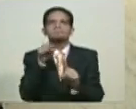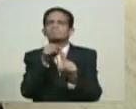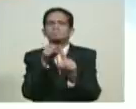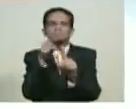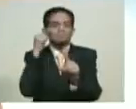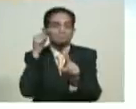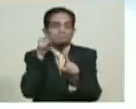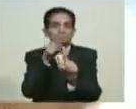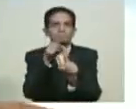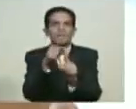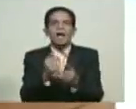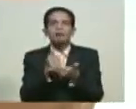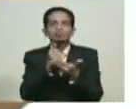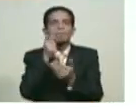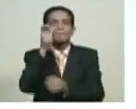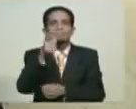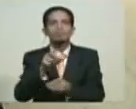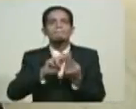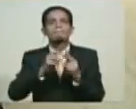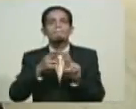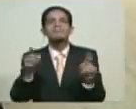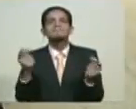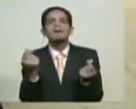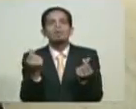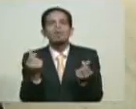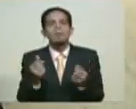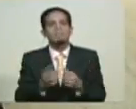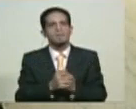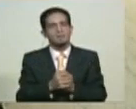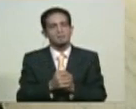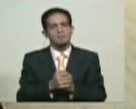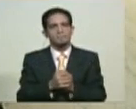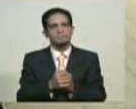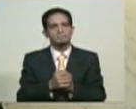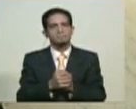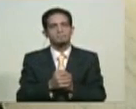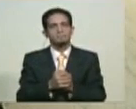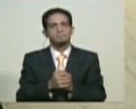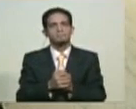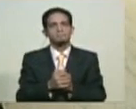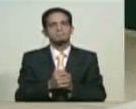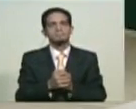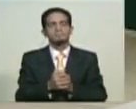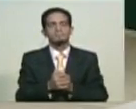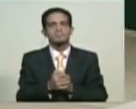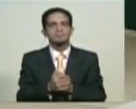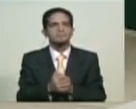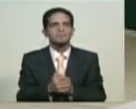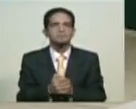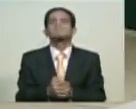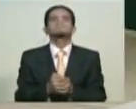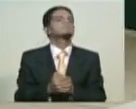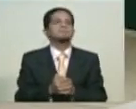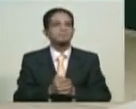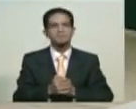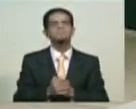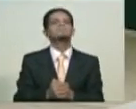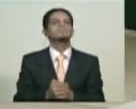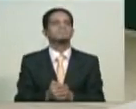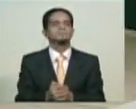estabilidad, paz económica, si se puede hablar, estabilidad. En ese sentido le